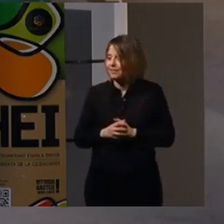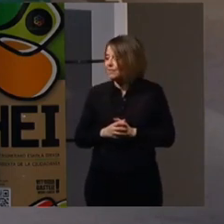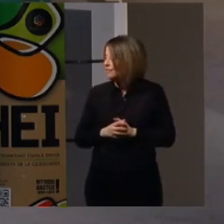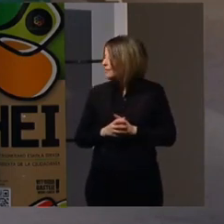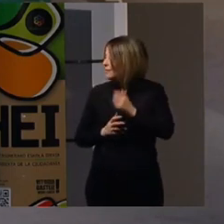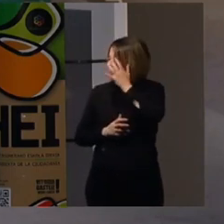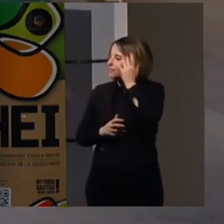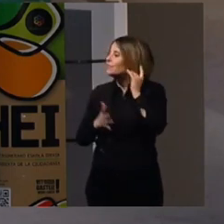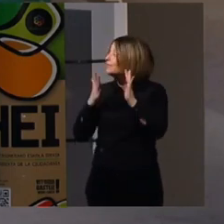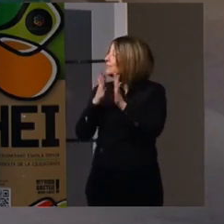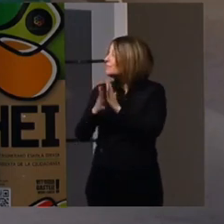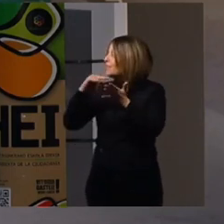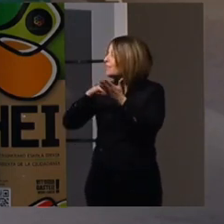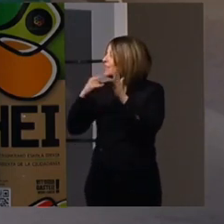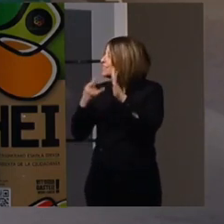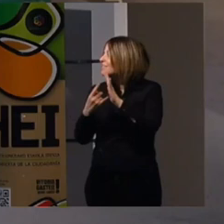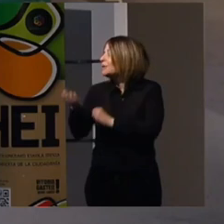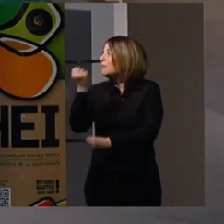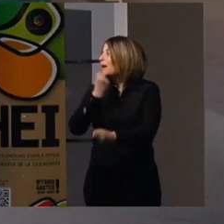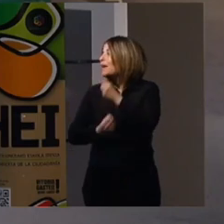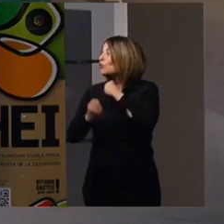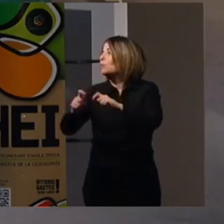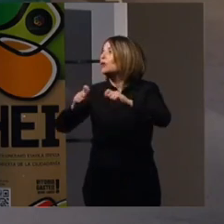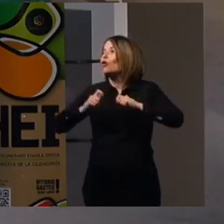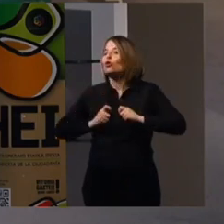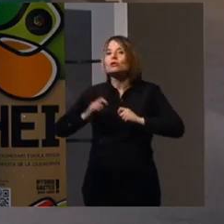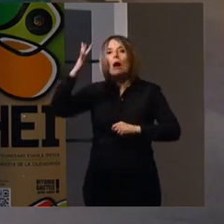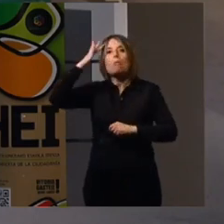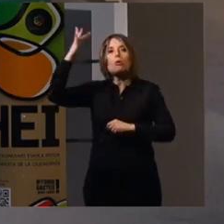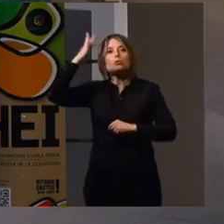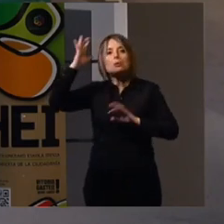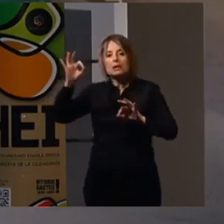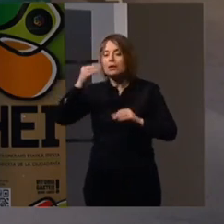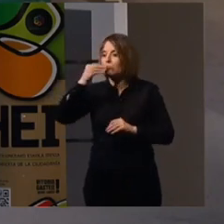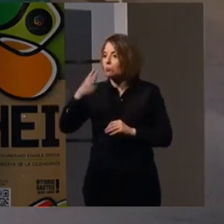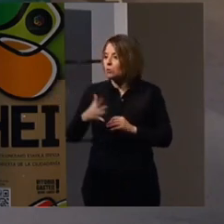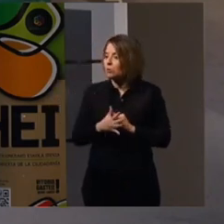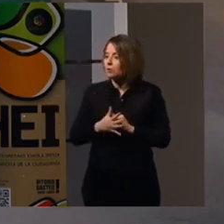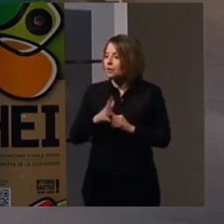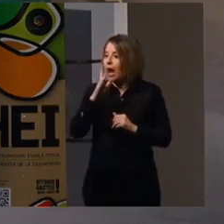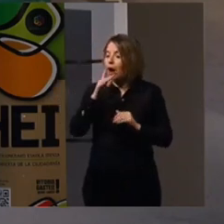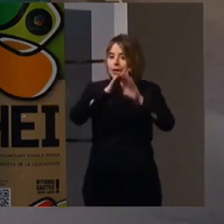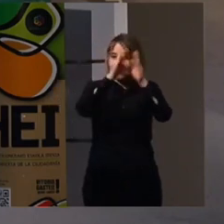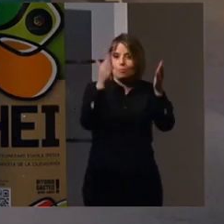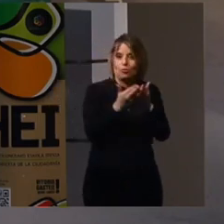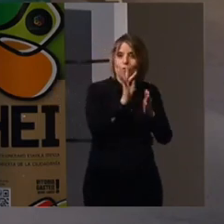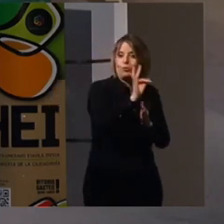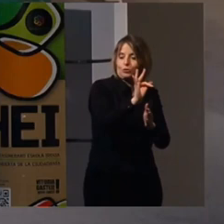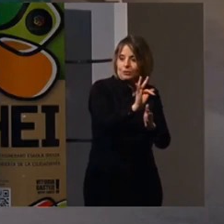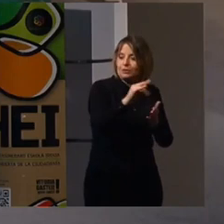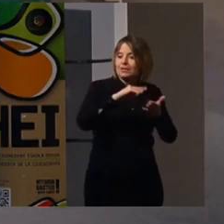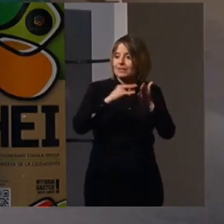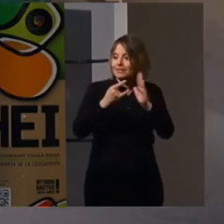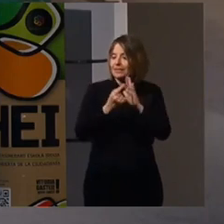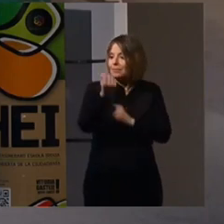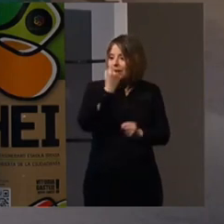tenemos un sistema económico que nos prometía una gran prosperidad y que todos íbamos a estar muy bien. Ojo que estamos en el lado bueno del mundo, que para que este sistema